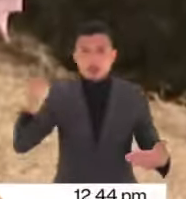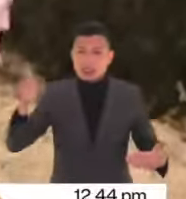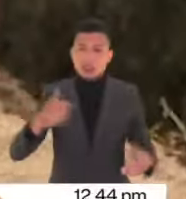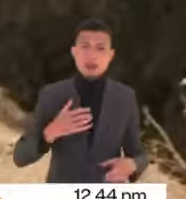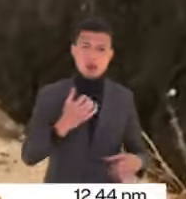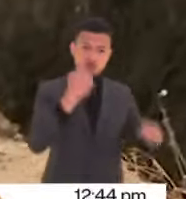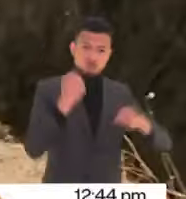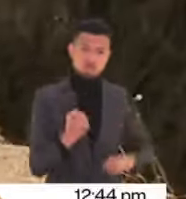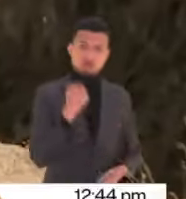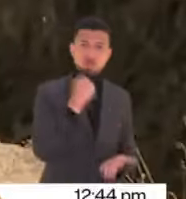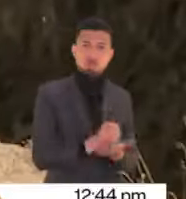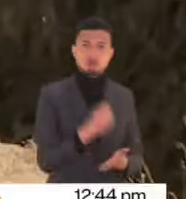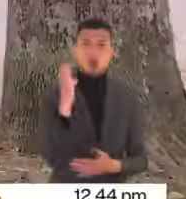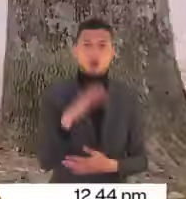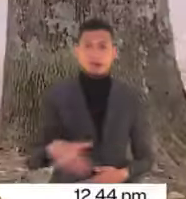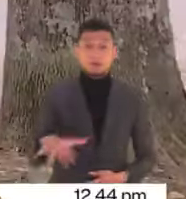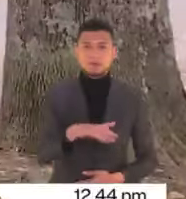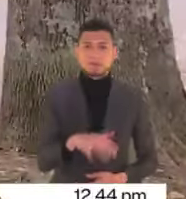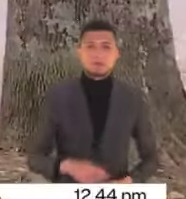Colombia.